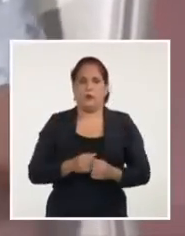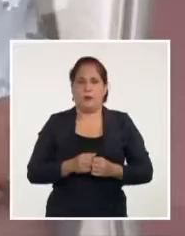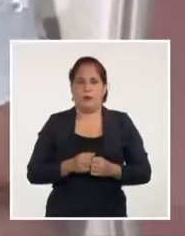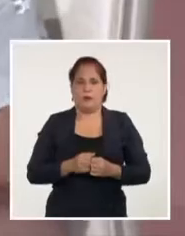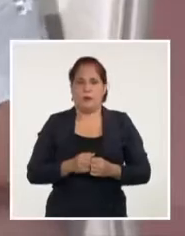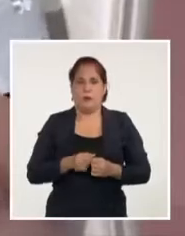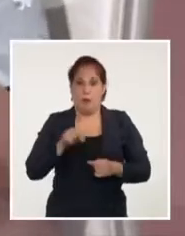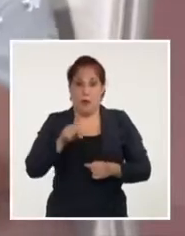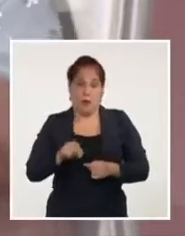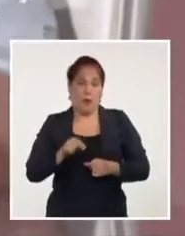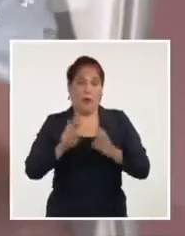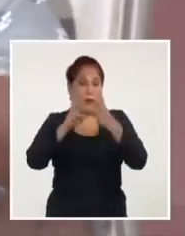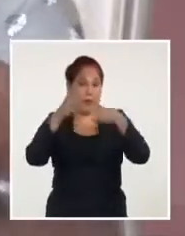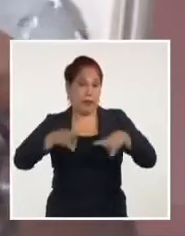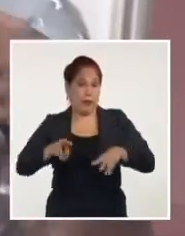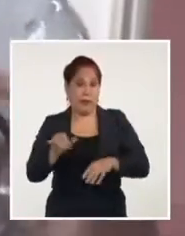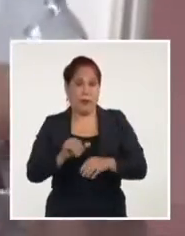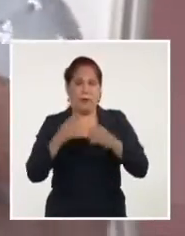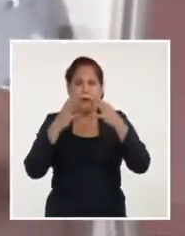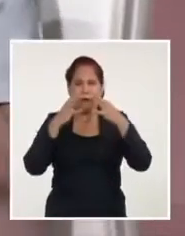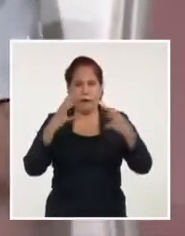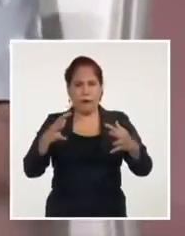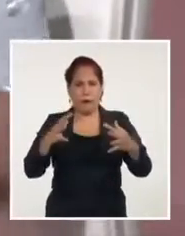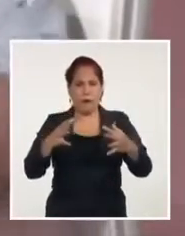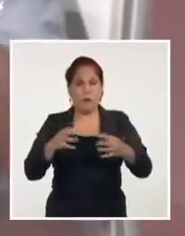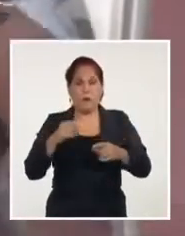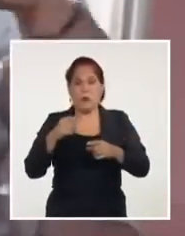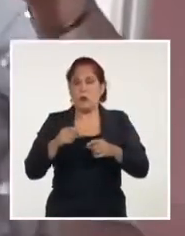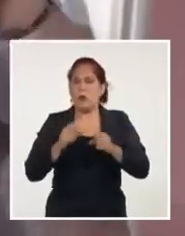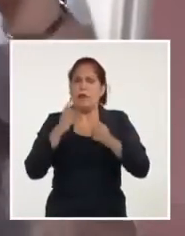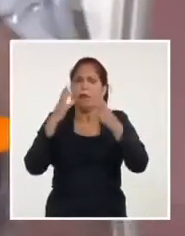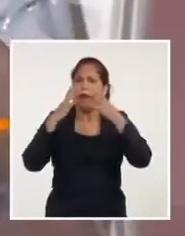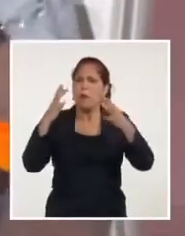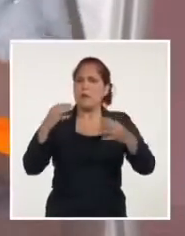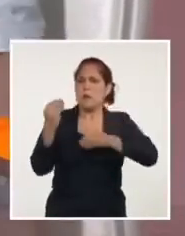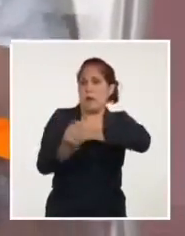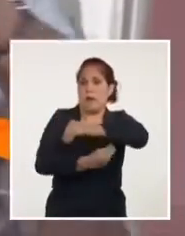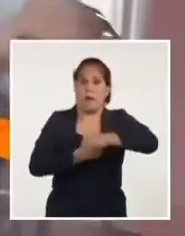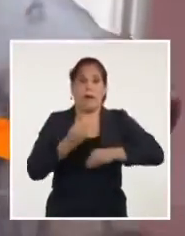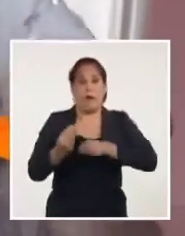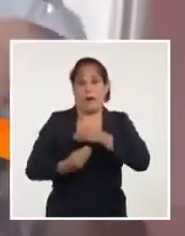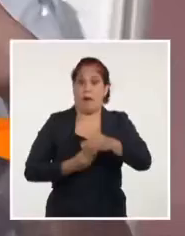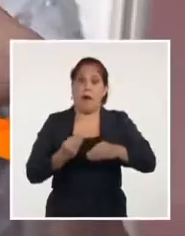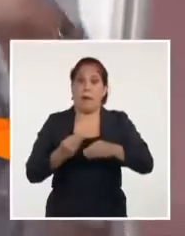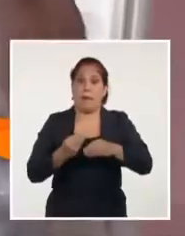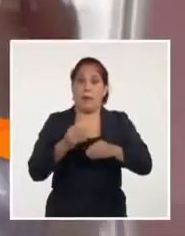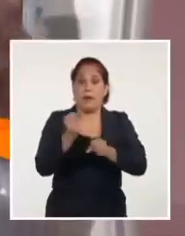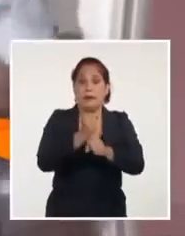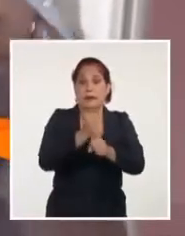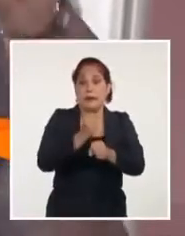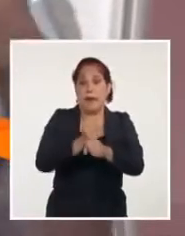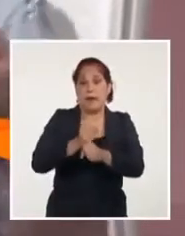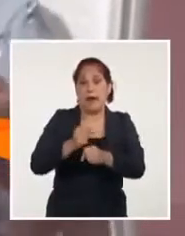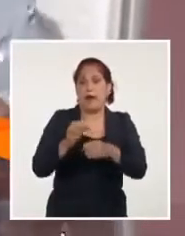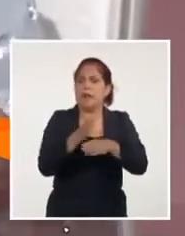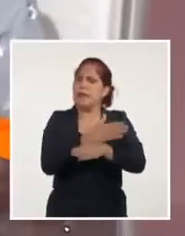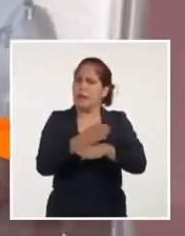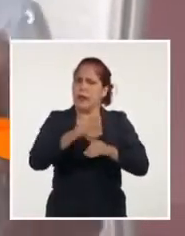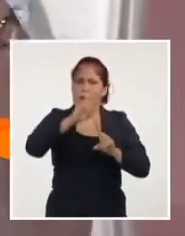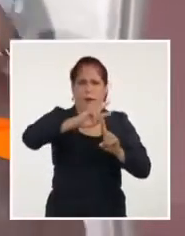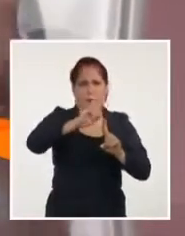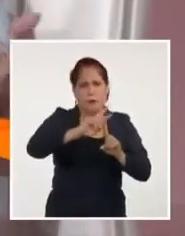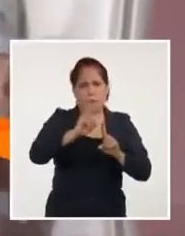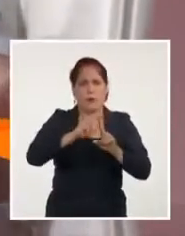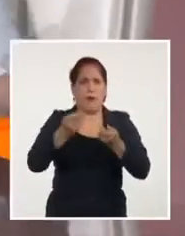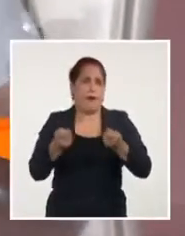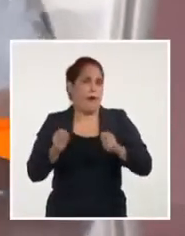ahora con el Internet, incluso la famosa transmedia, o sea, la transición en el empleo de todos los medios, que es lo que hace que el ecosistema mediático